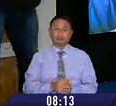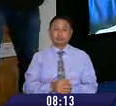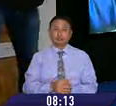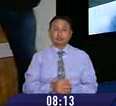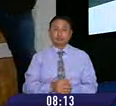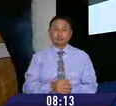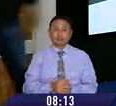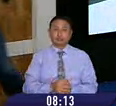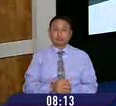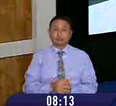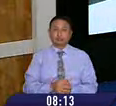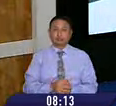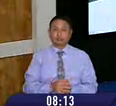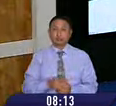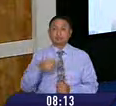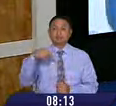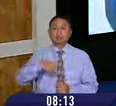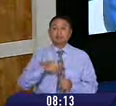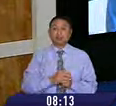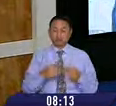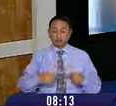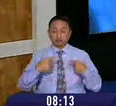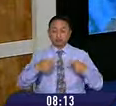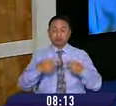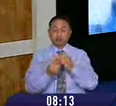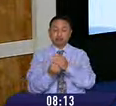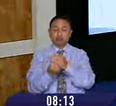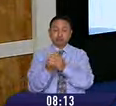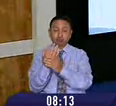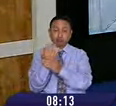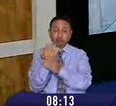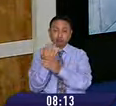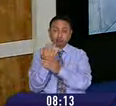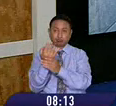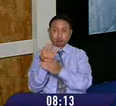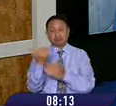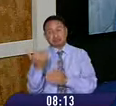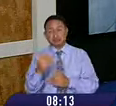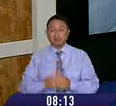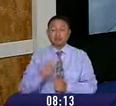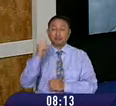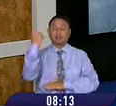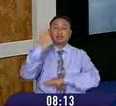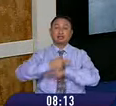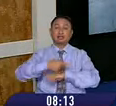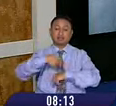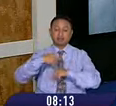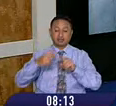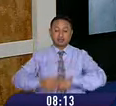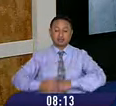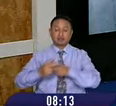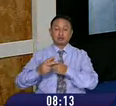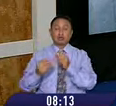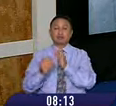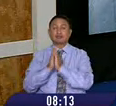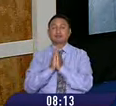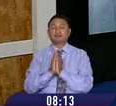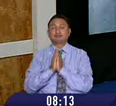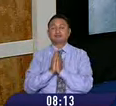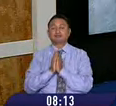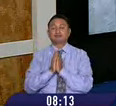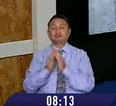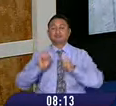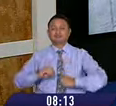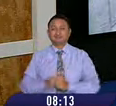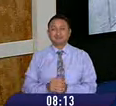querido, gracias, que son permanentes en San Juan y que no ha habido solución. Bueno, primer día, vamos a elevar nuestras oraciones